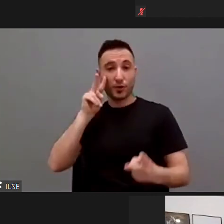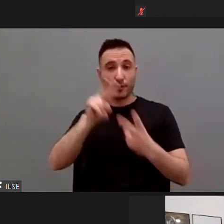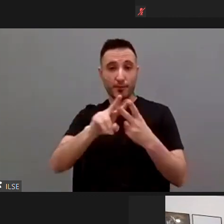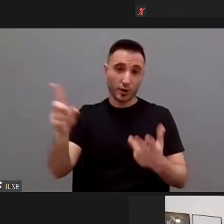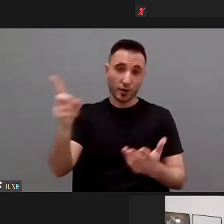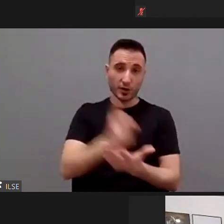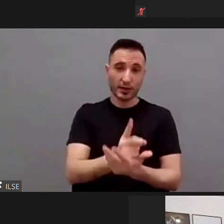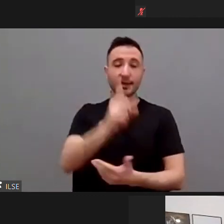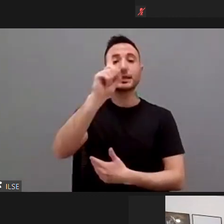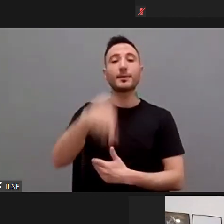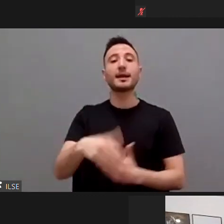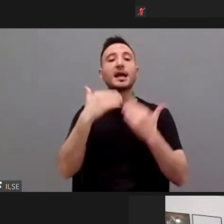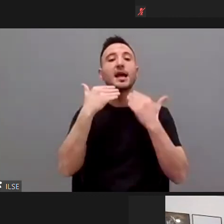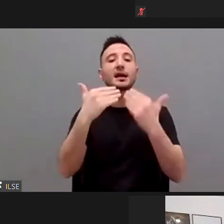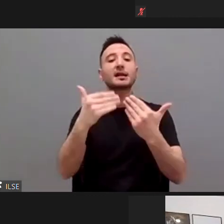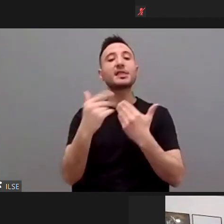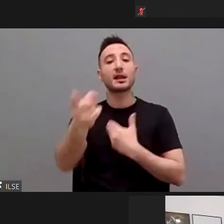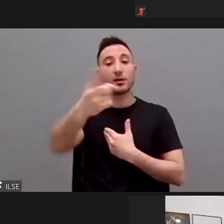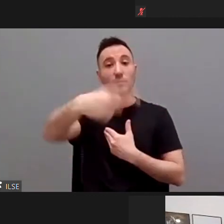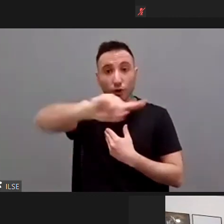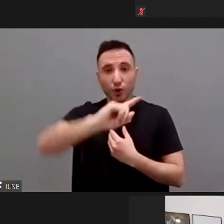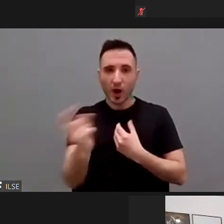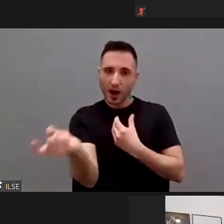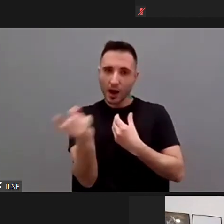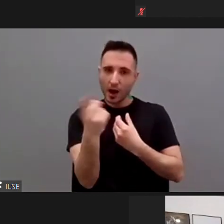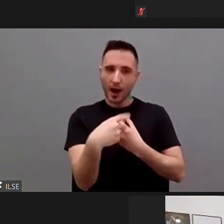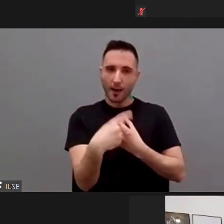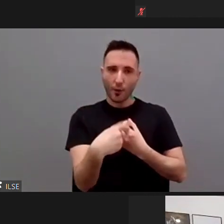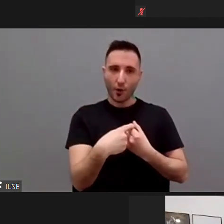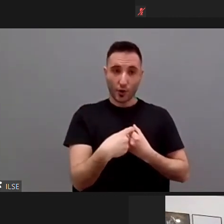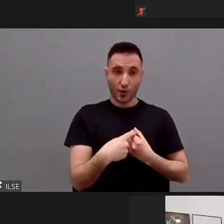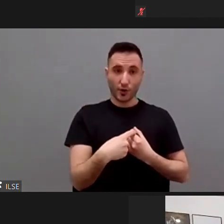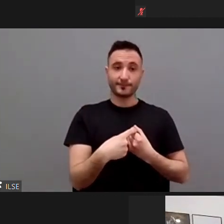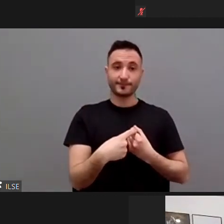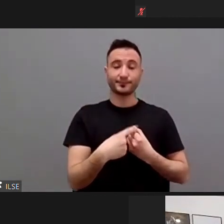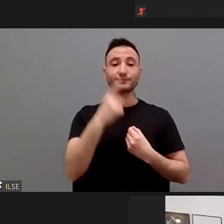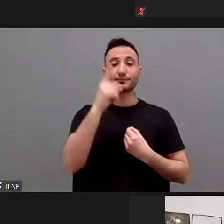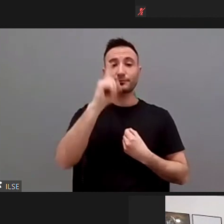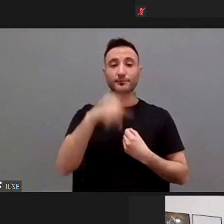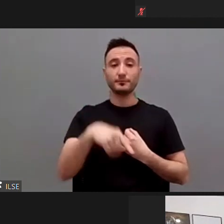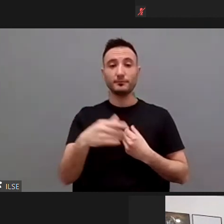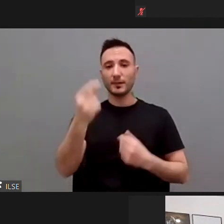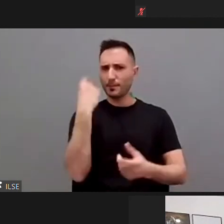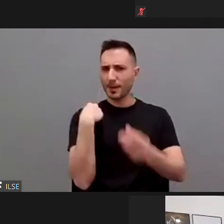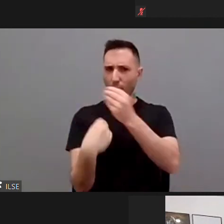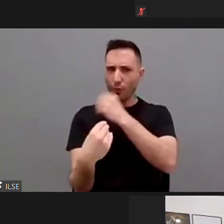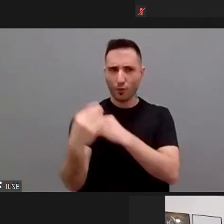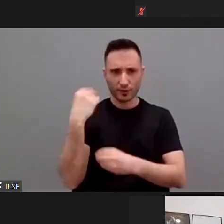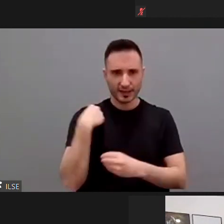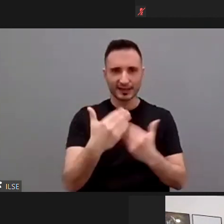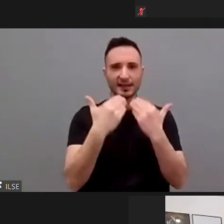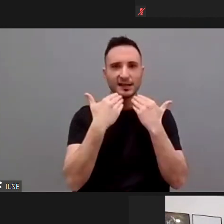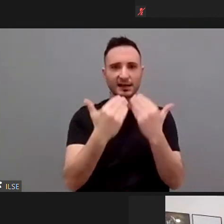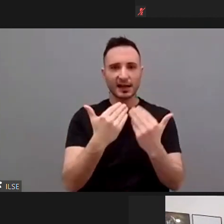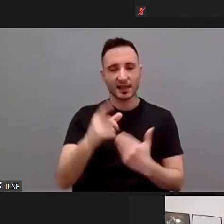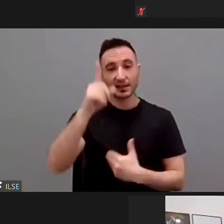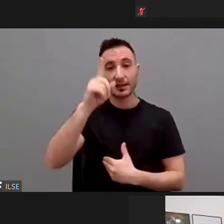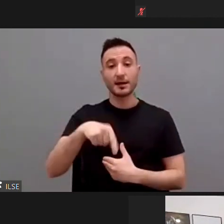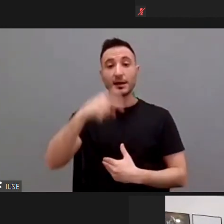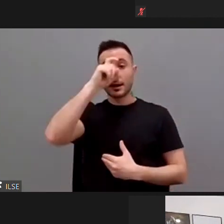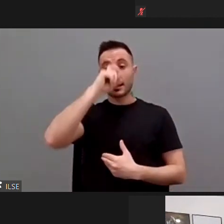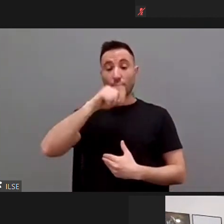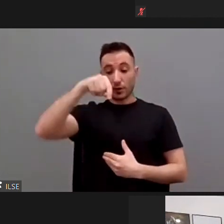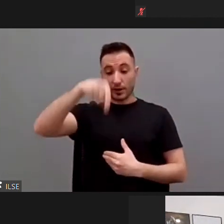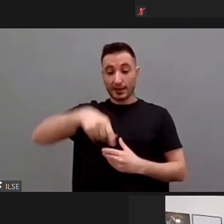queremos agradecer a todos los que nos habéis seguido, a todos los que nos habéis formulado algún tipo de pregunta. Os recuerdo que este desayuno